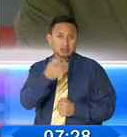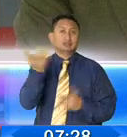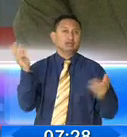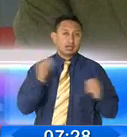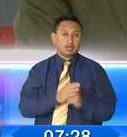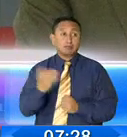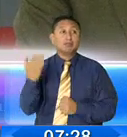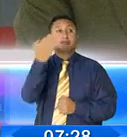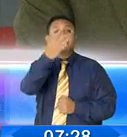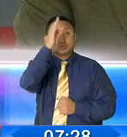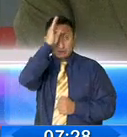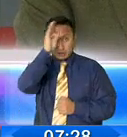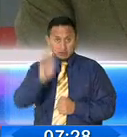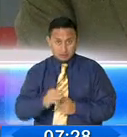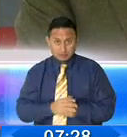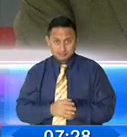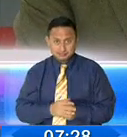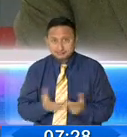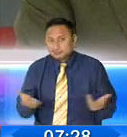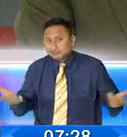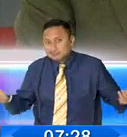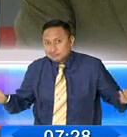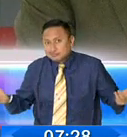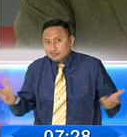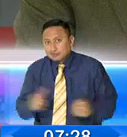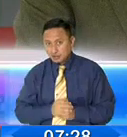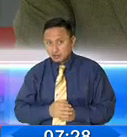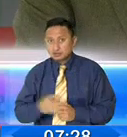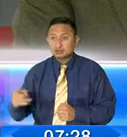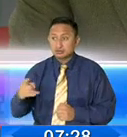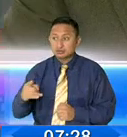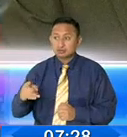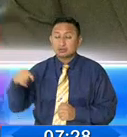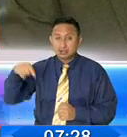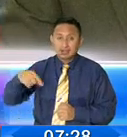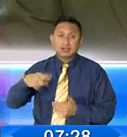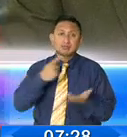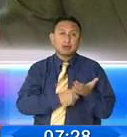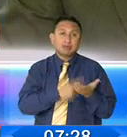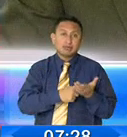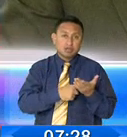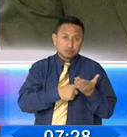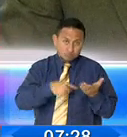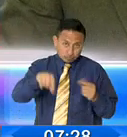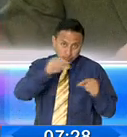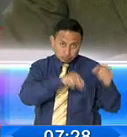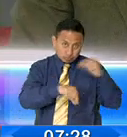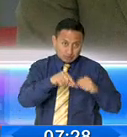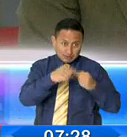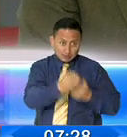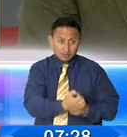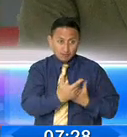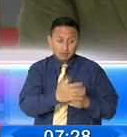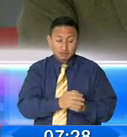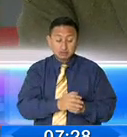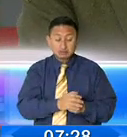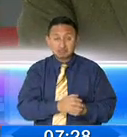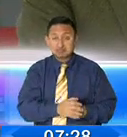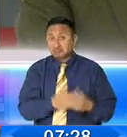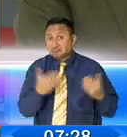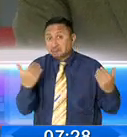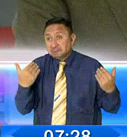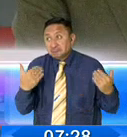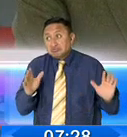una universidad, analizar los genes del virus y ahí sacar los reportes. Entonces, un resultado al azar, muy probablemente